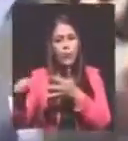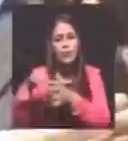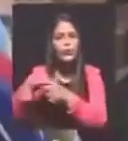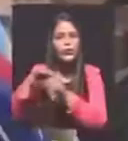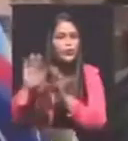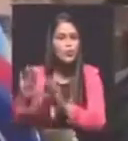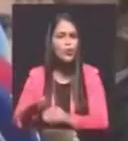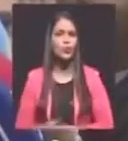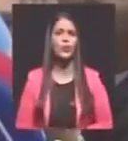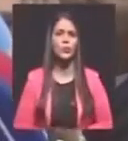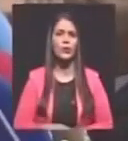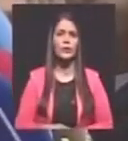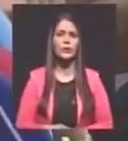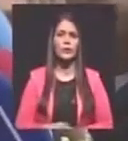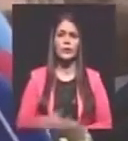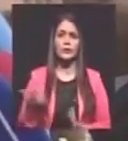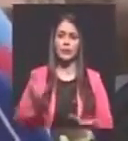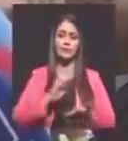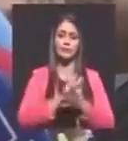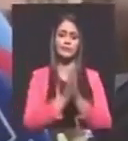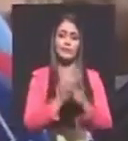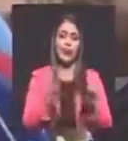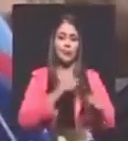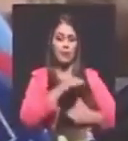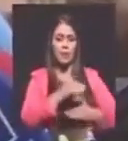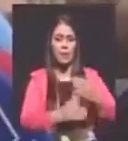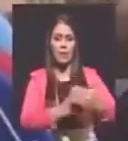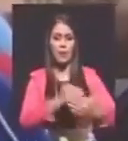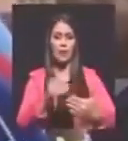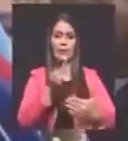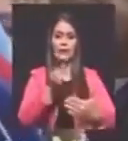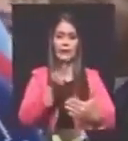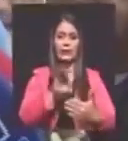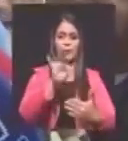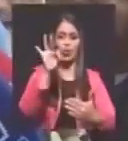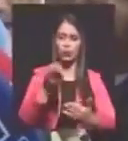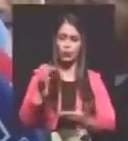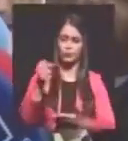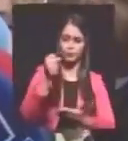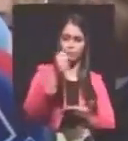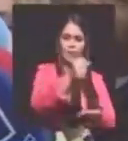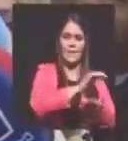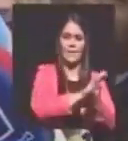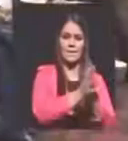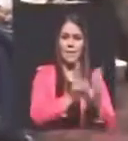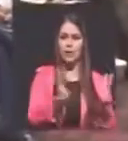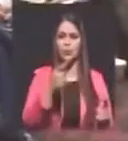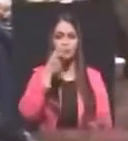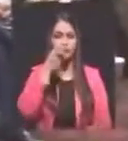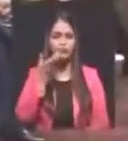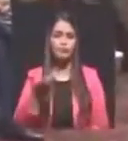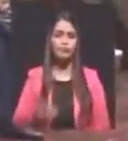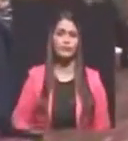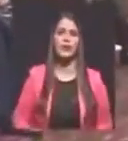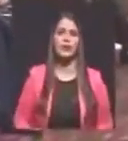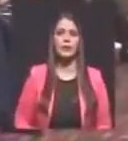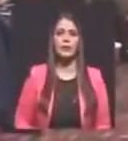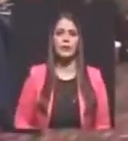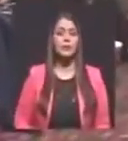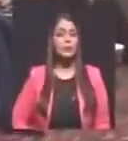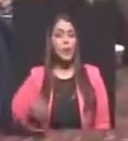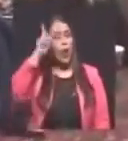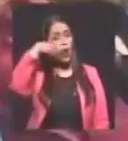tema del conflicto, del proceso de paz, que es el 7% de regalías, también hacer una vigilancia estricta. A la cabeza de